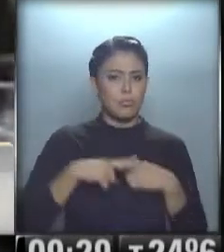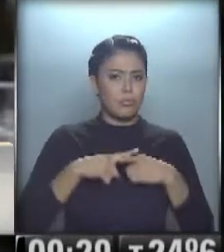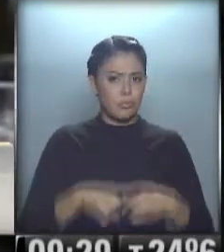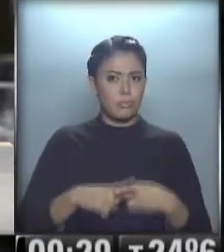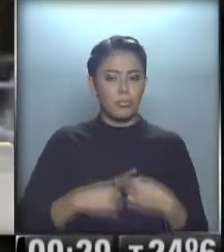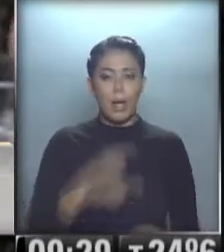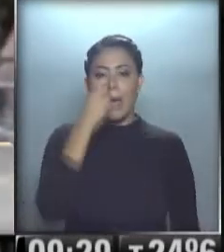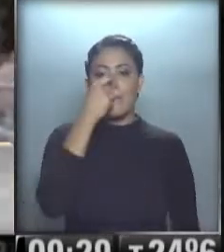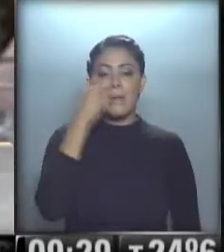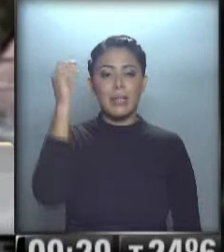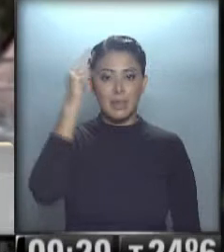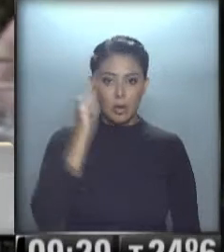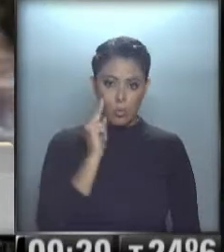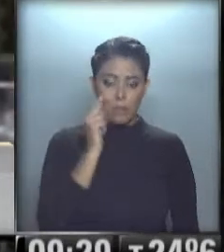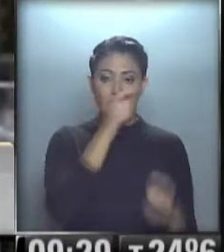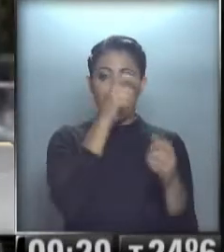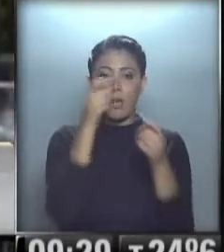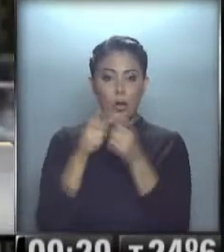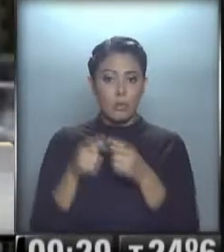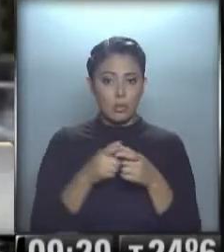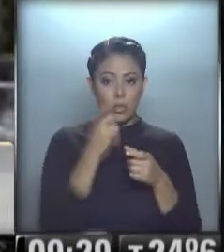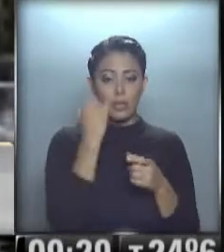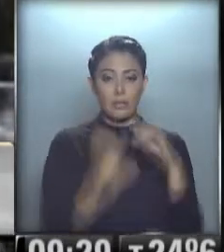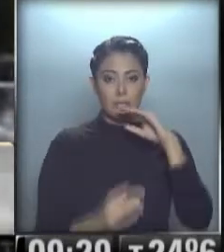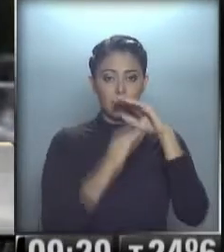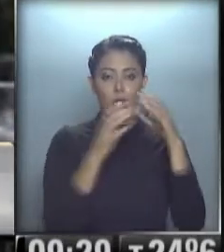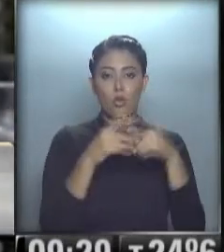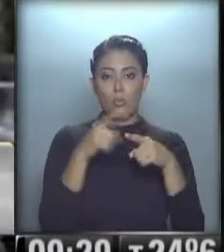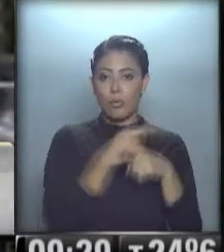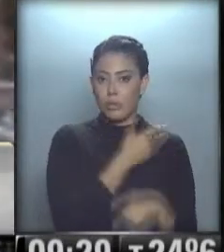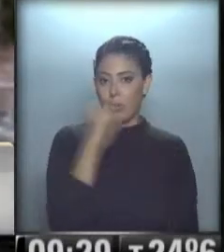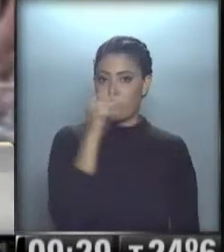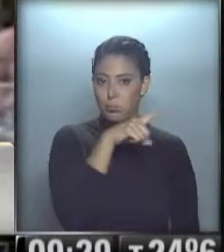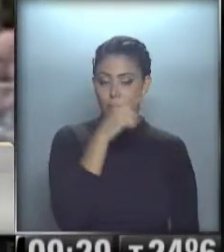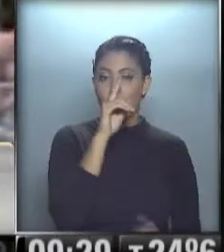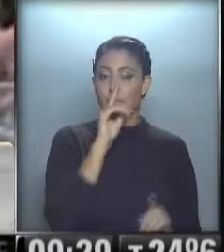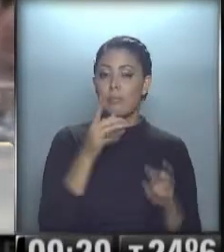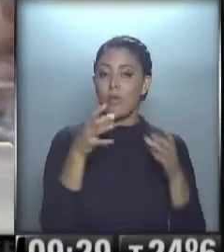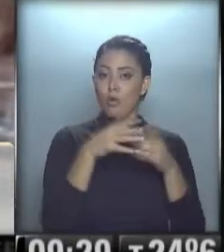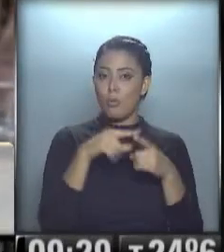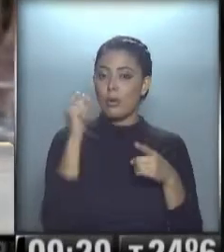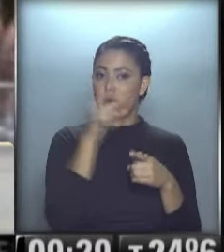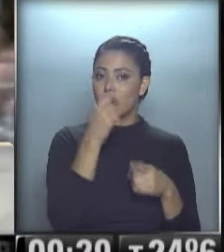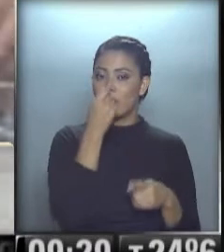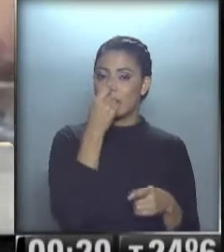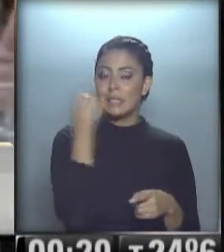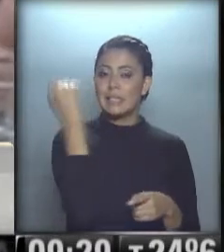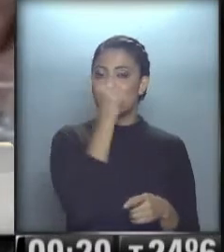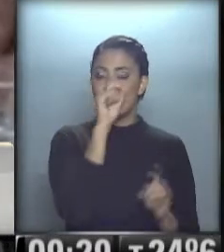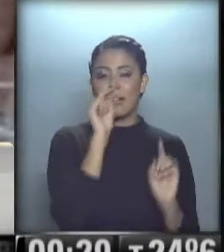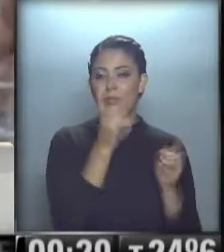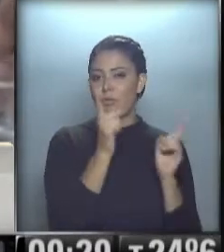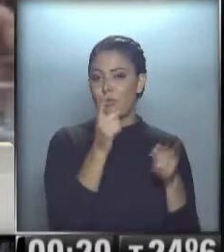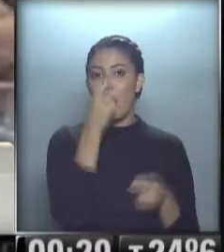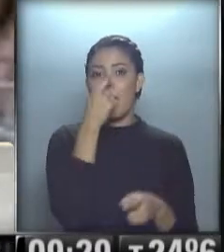29 comisiones están presididas por el frente para la victoria el frente para la victoria aspira a mantener esas 29